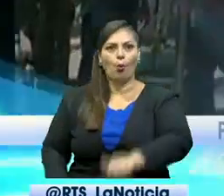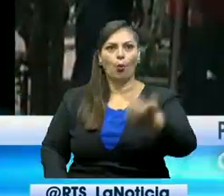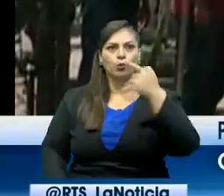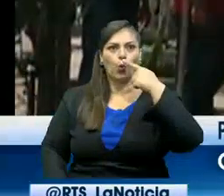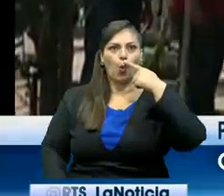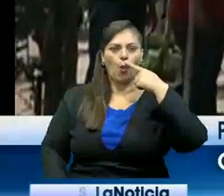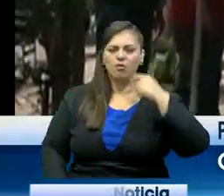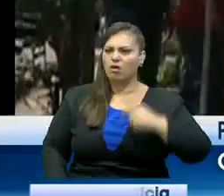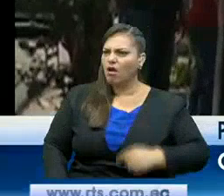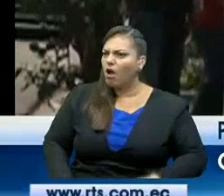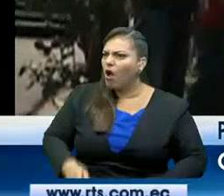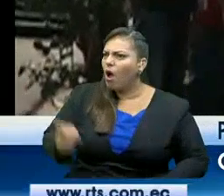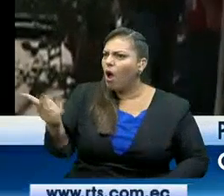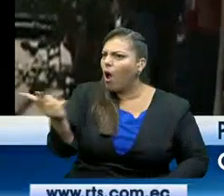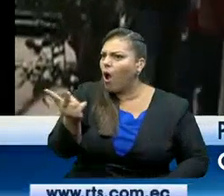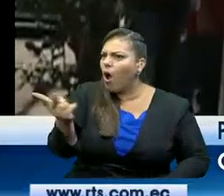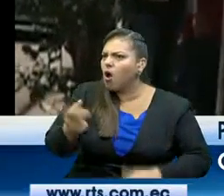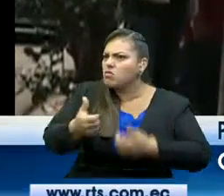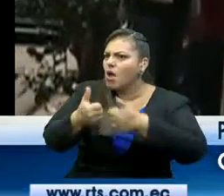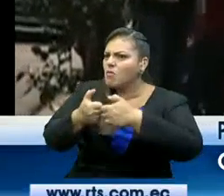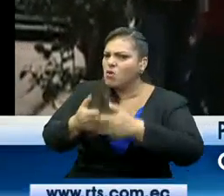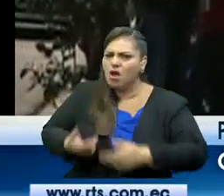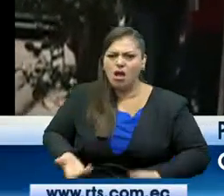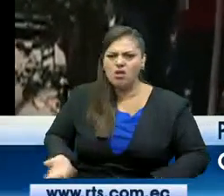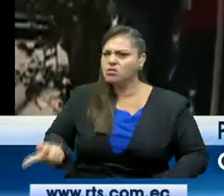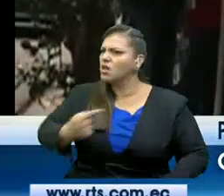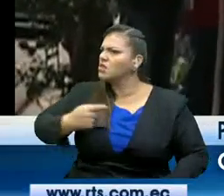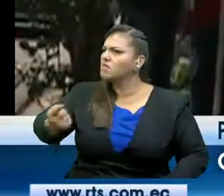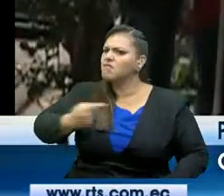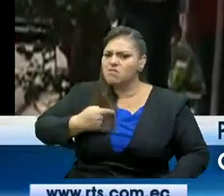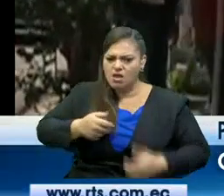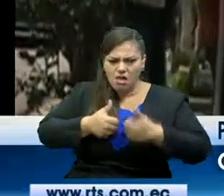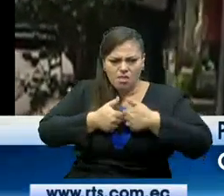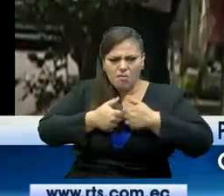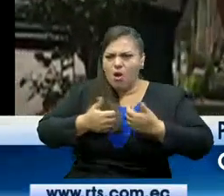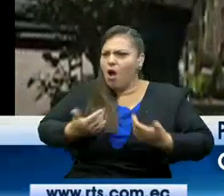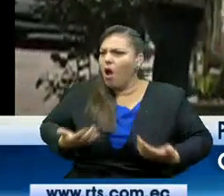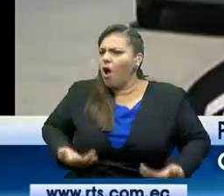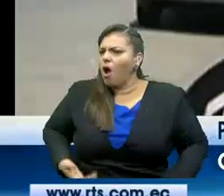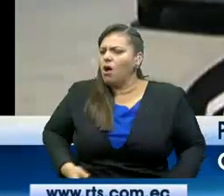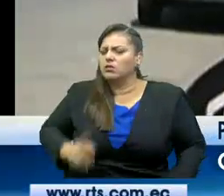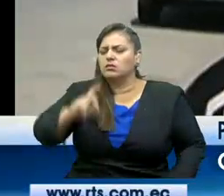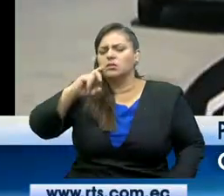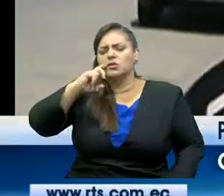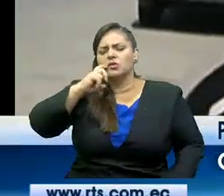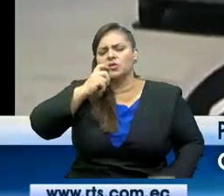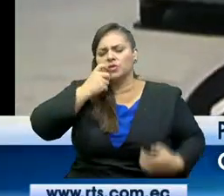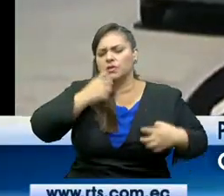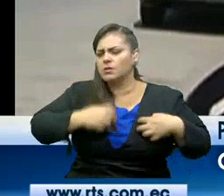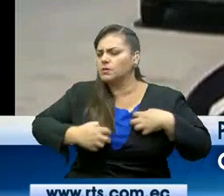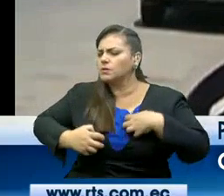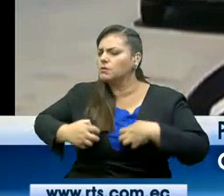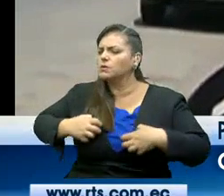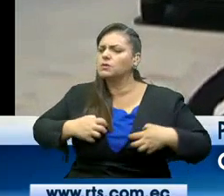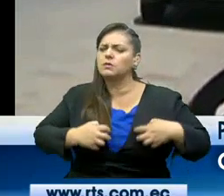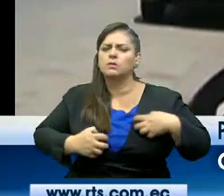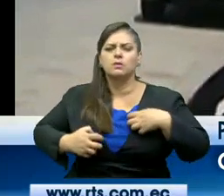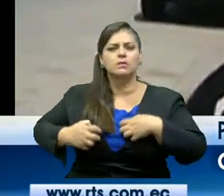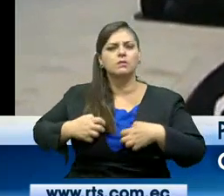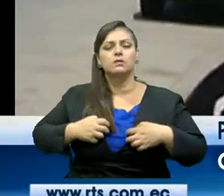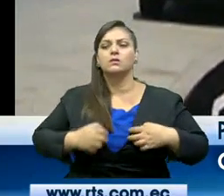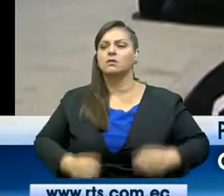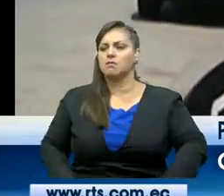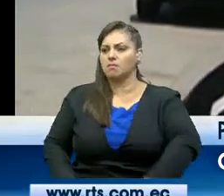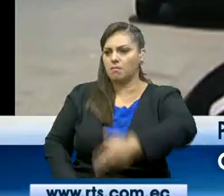la señorita con otro ciudadano X, el mismo que mantiene una relación, y obviamente se descubre.